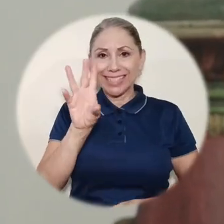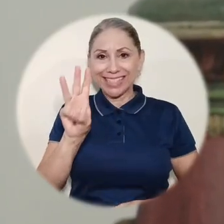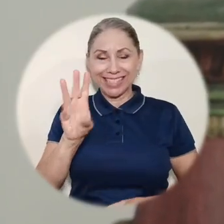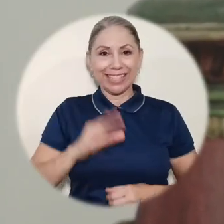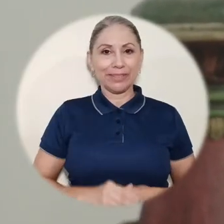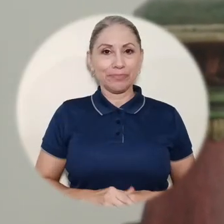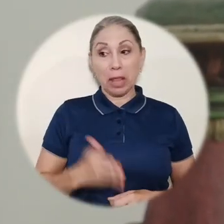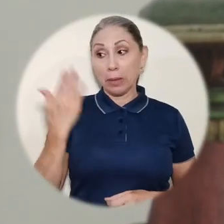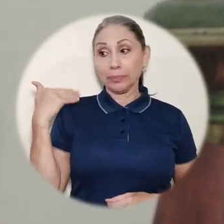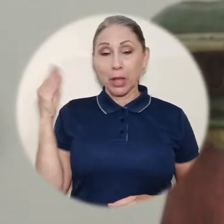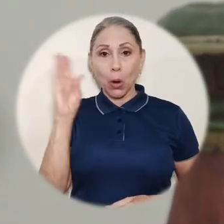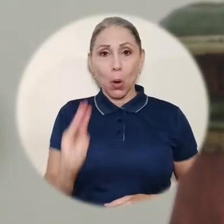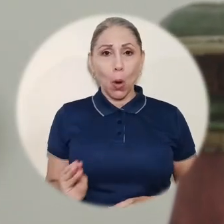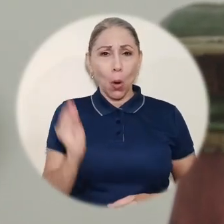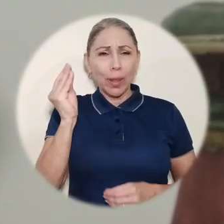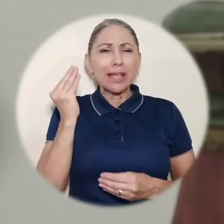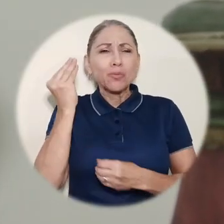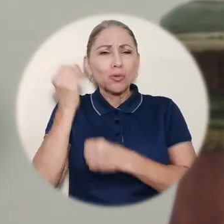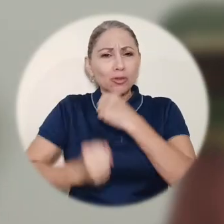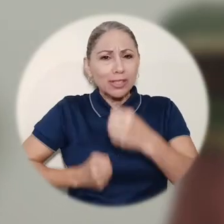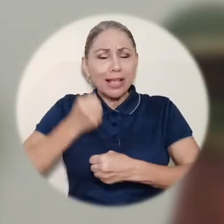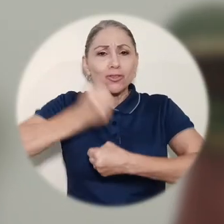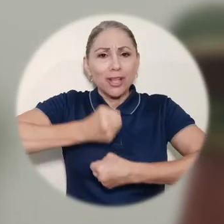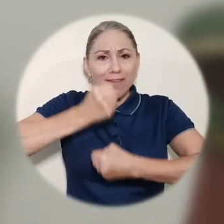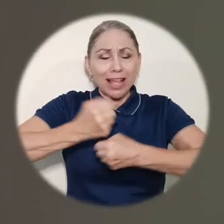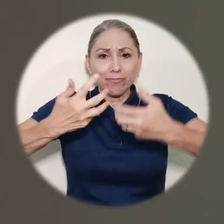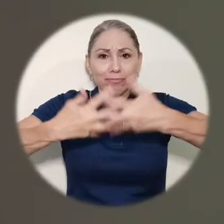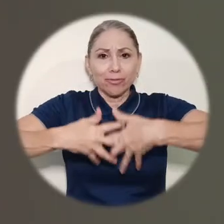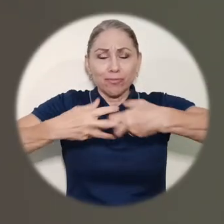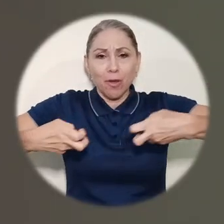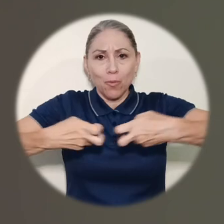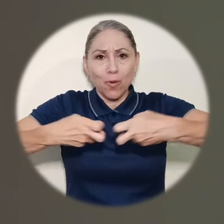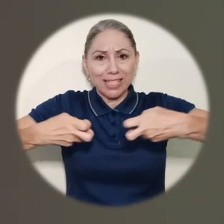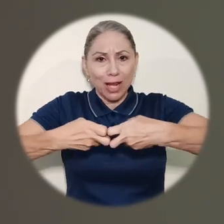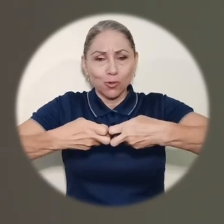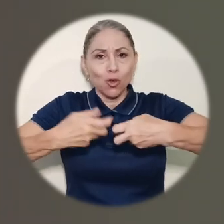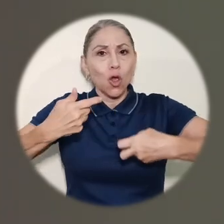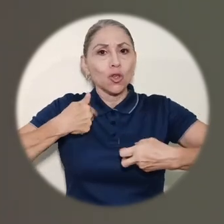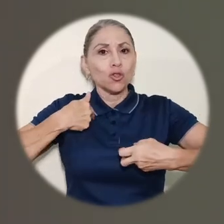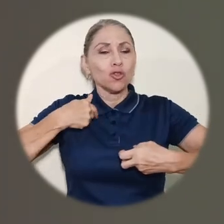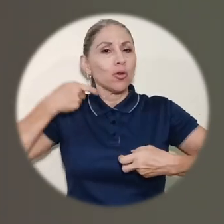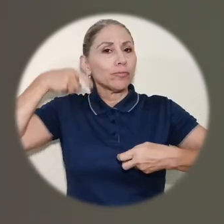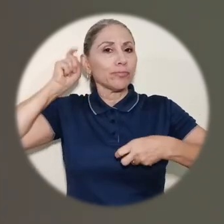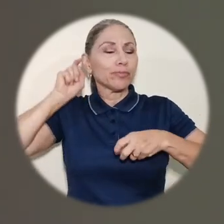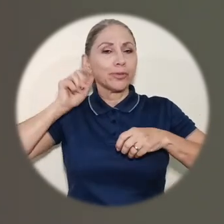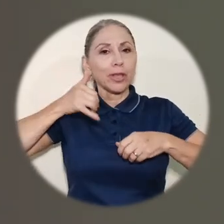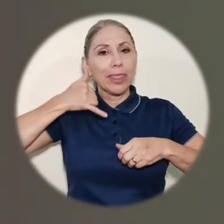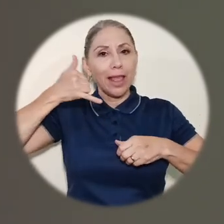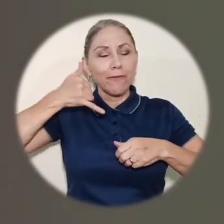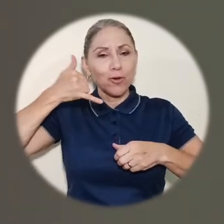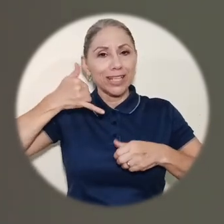joven trabajé muchos años en Fuerza y Luz, era telefonista.